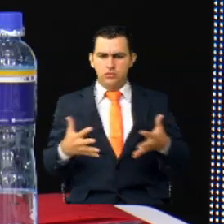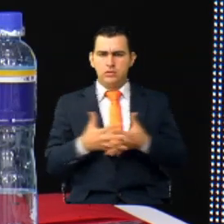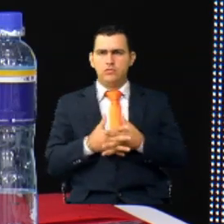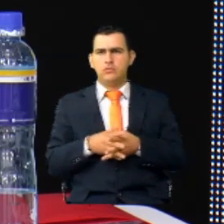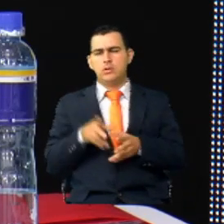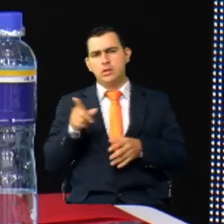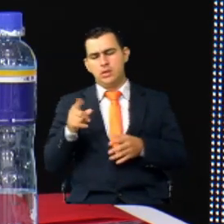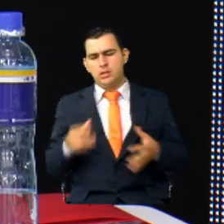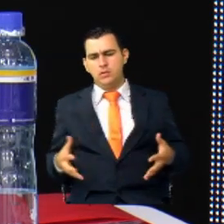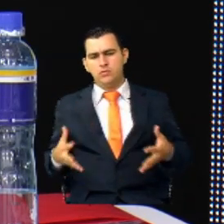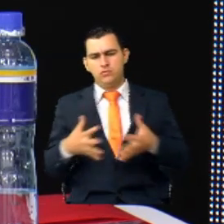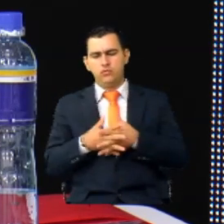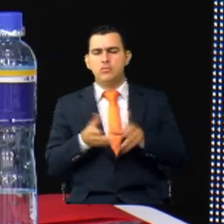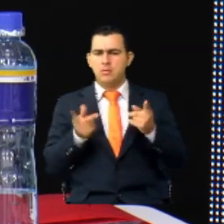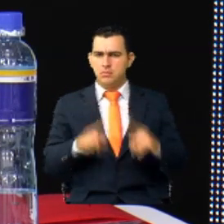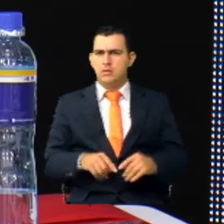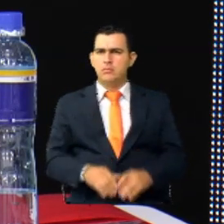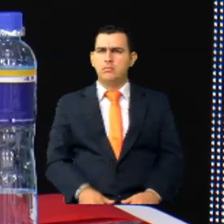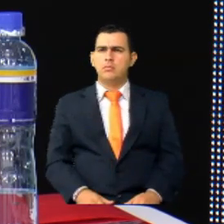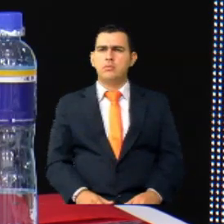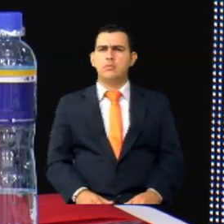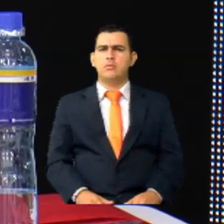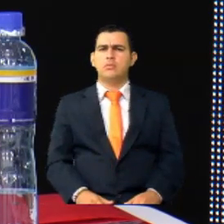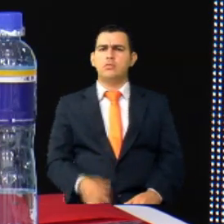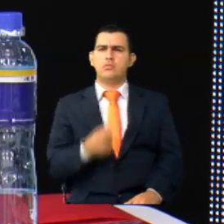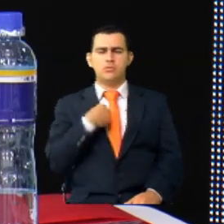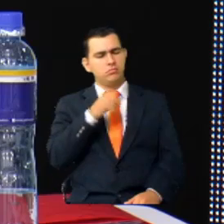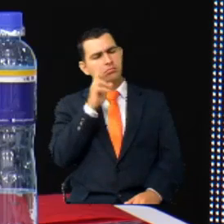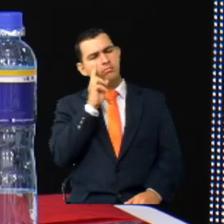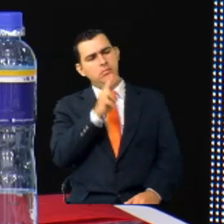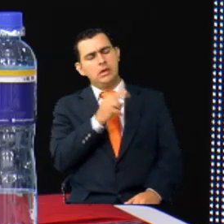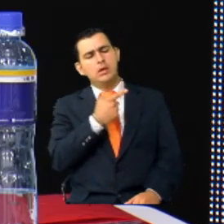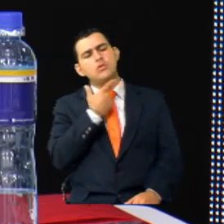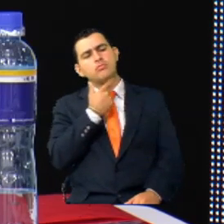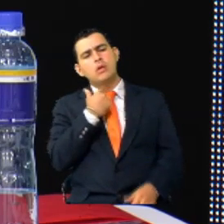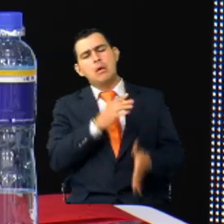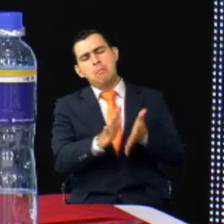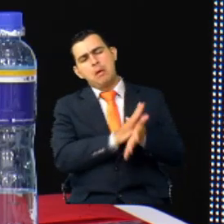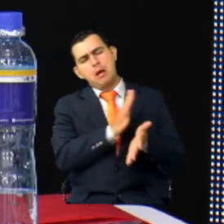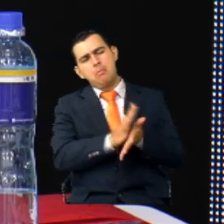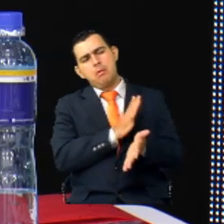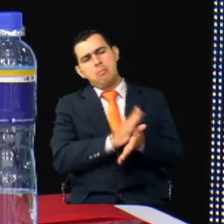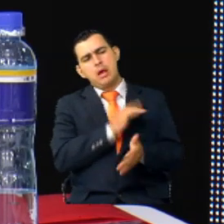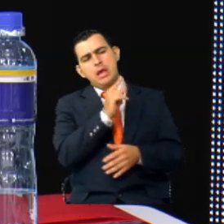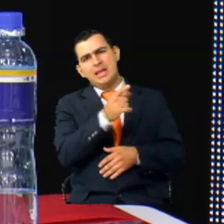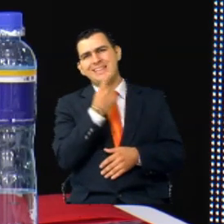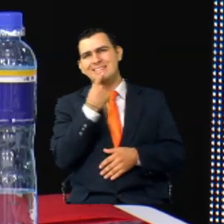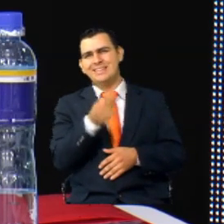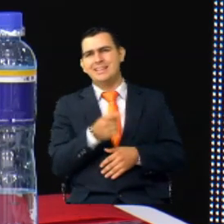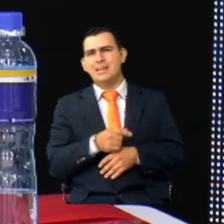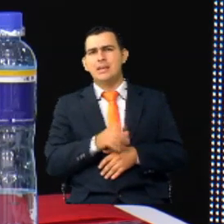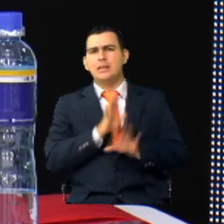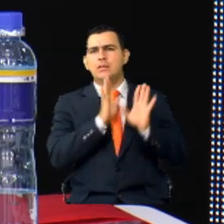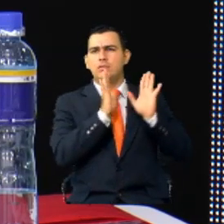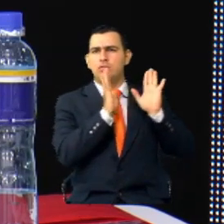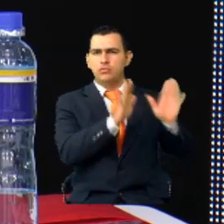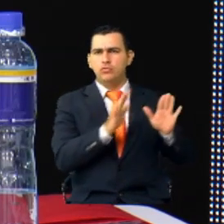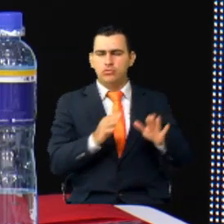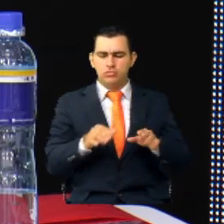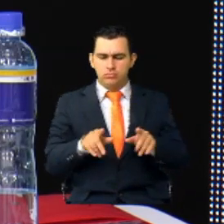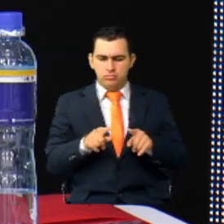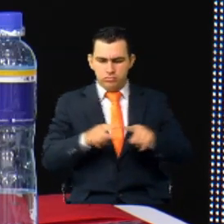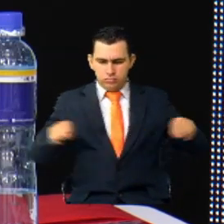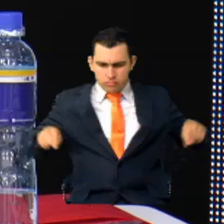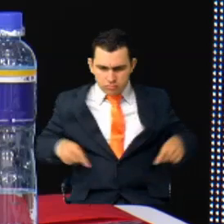inclusión humana y productiva. Pero hoy me encantó escucharlo hablar de proyecto de vivienda autoconstrucción, y